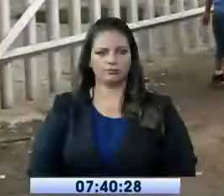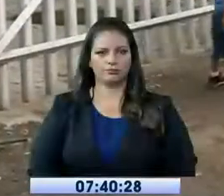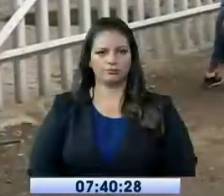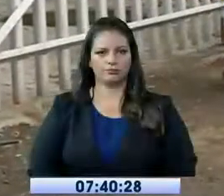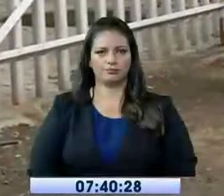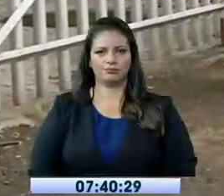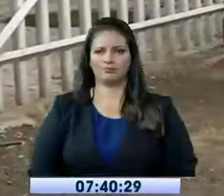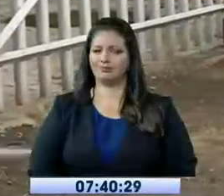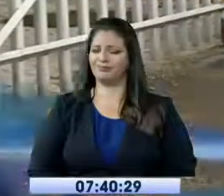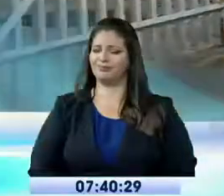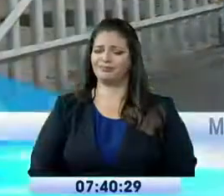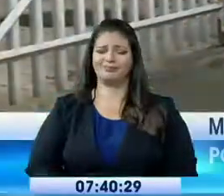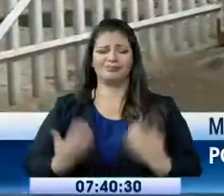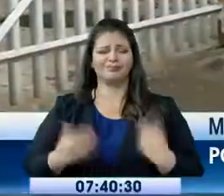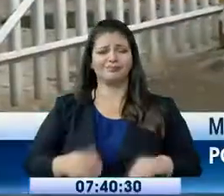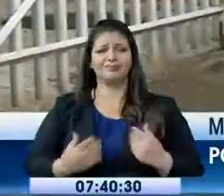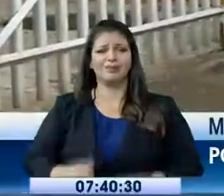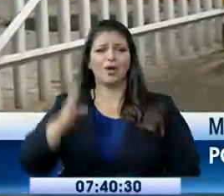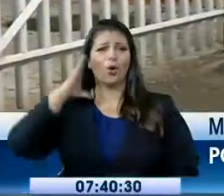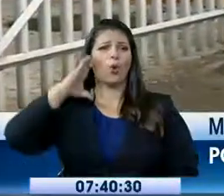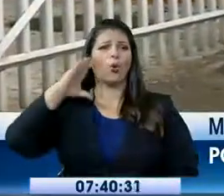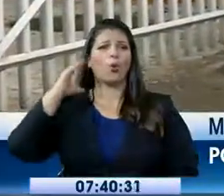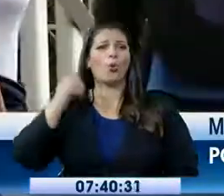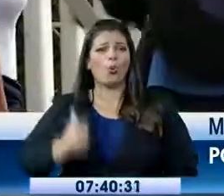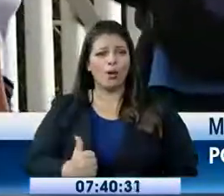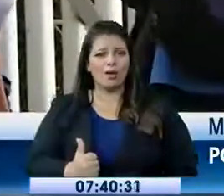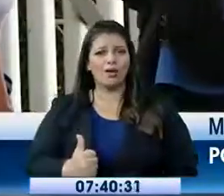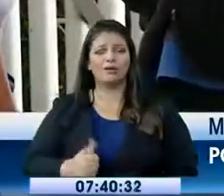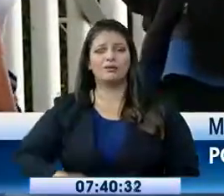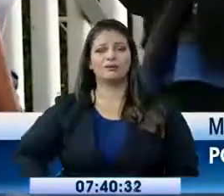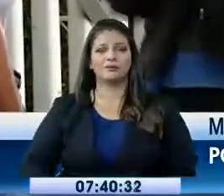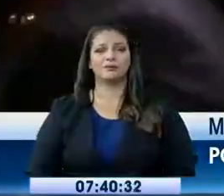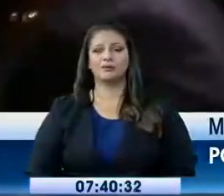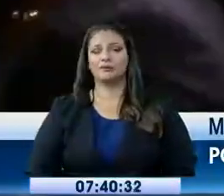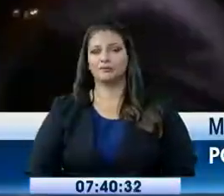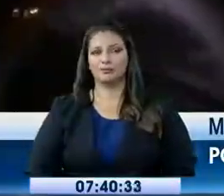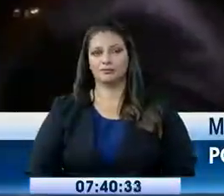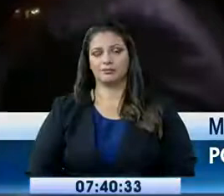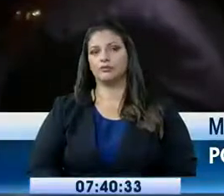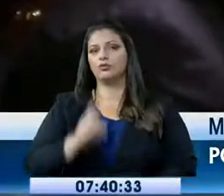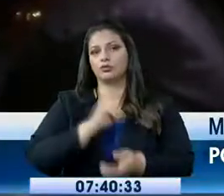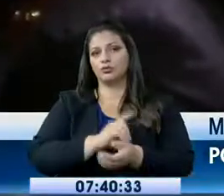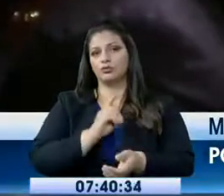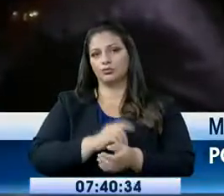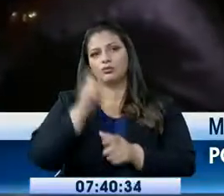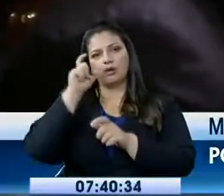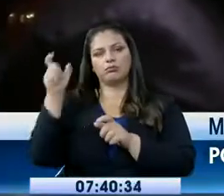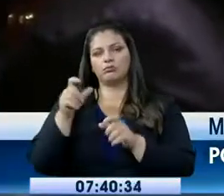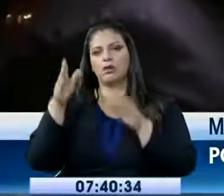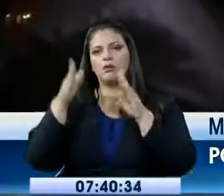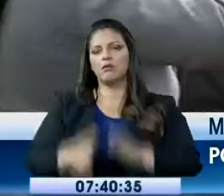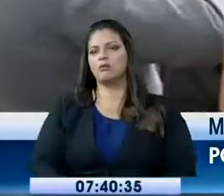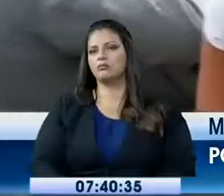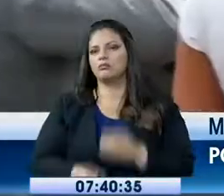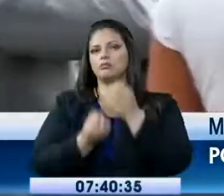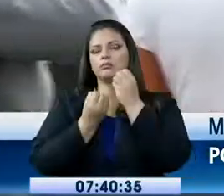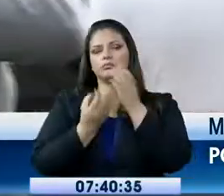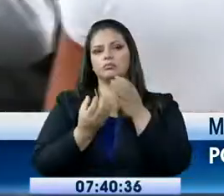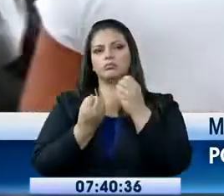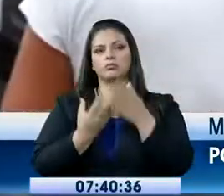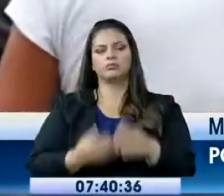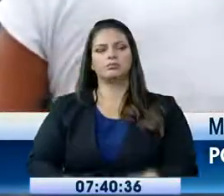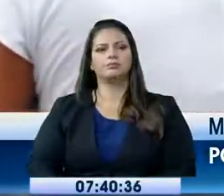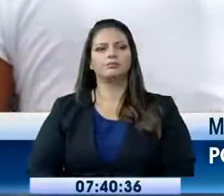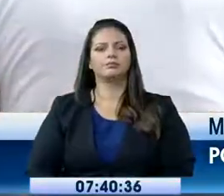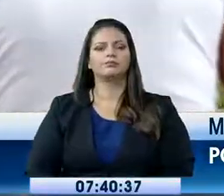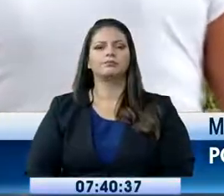Este fatal hecho sucedió en el barrio Uncovía de la capital Azuay. Según el doctor Paul Vázquez, fiscal distrital de la Azuay encargado, este terrible acto